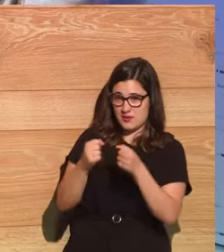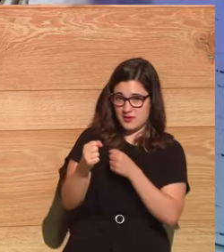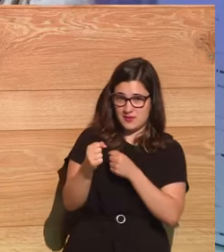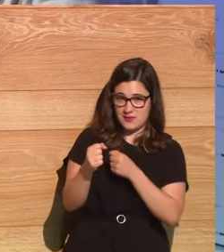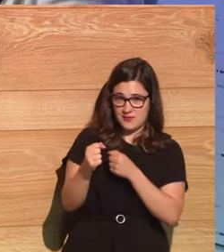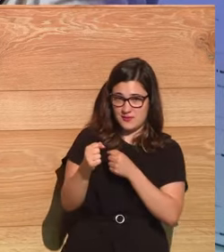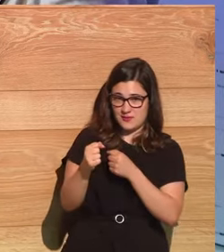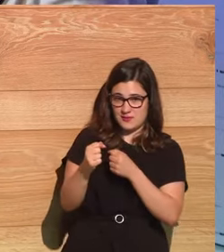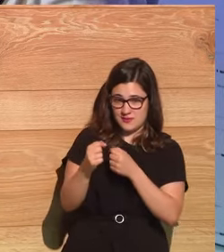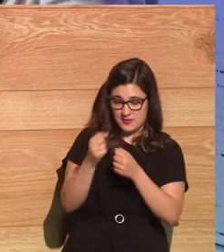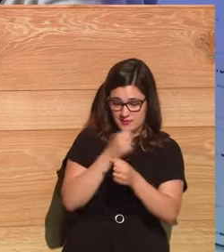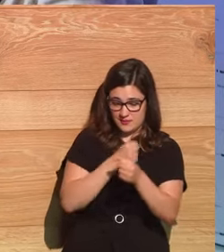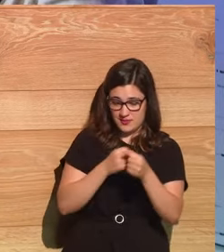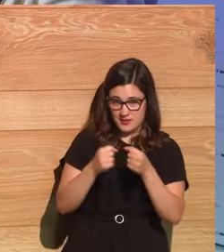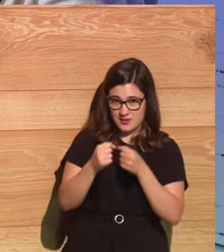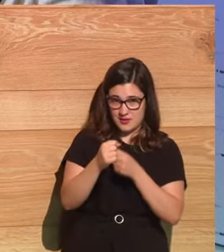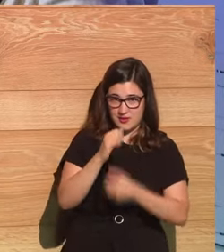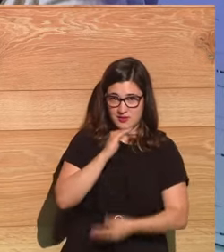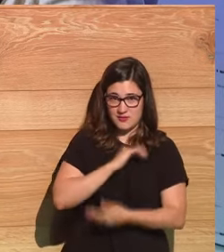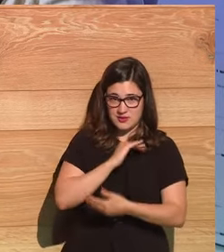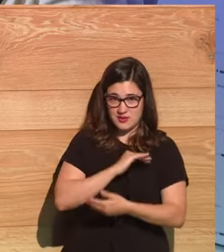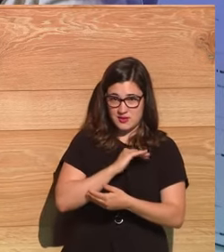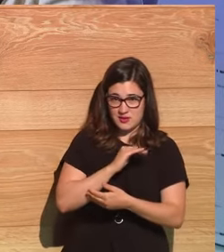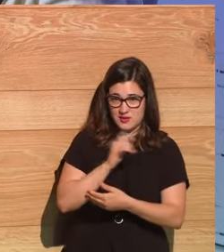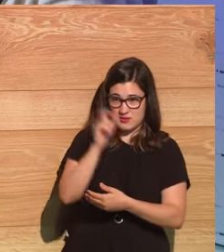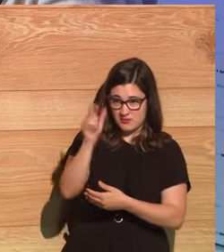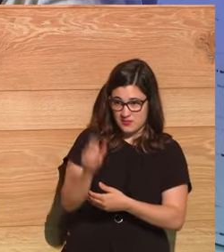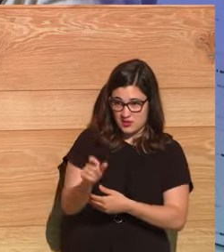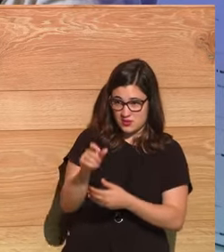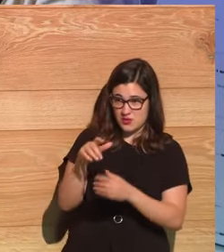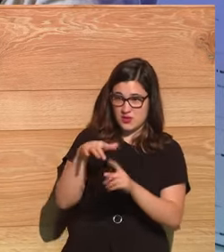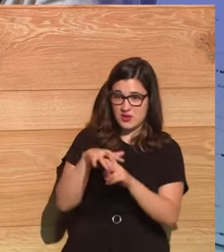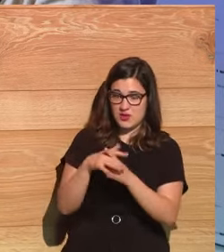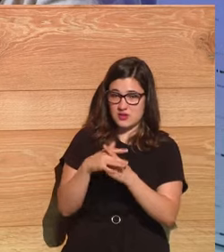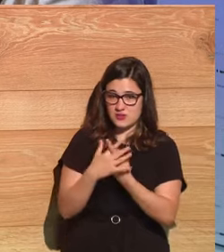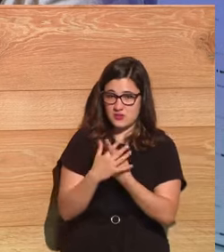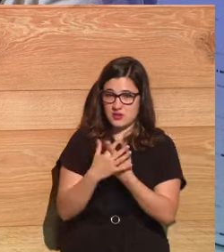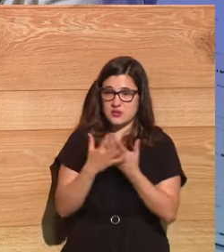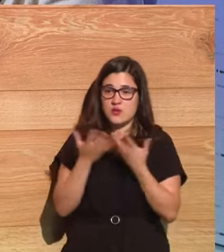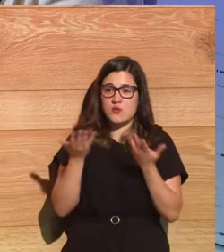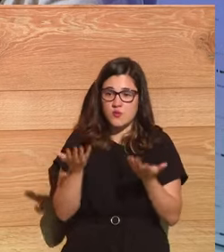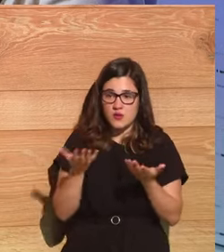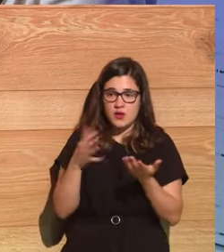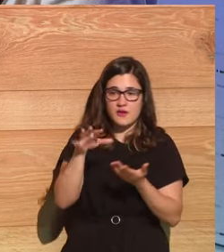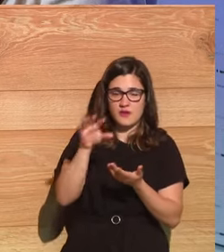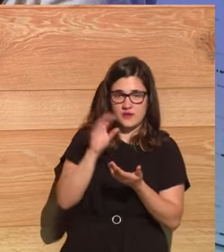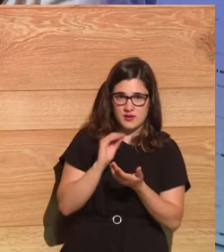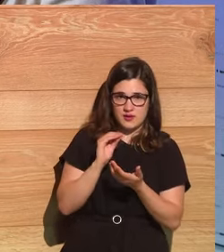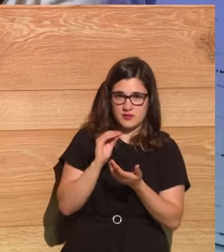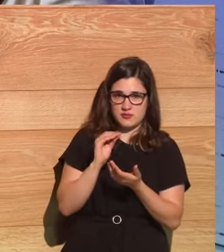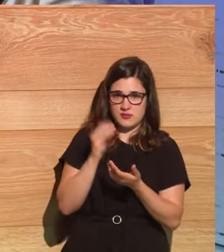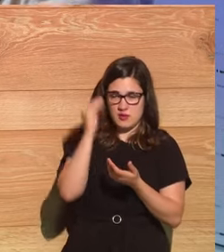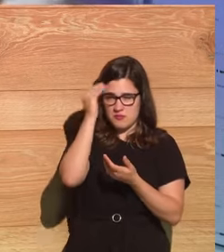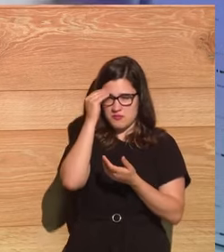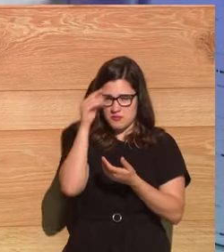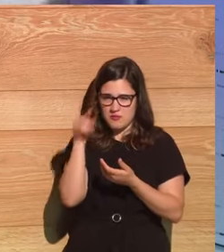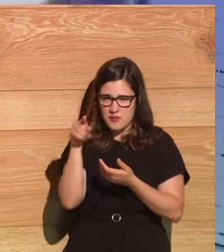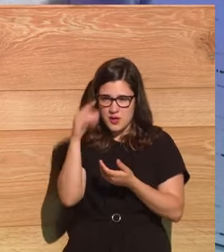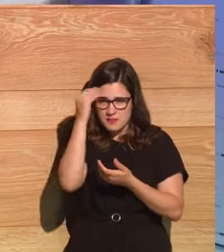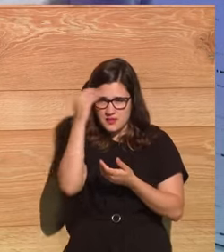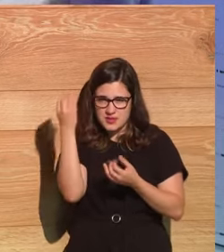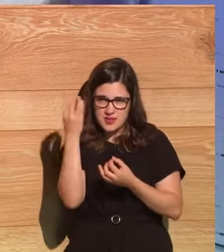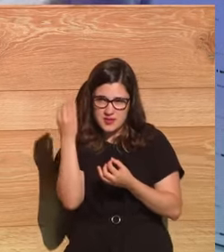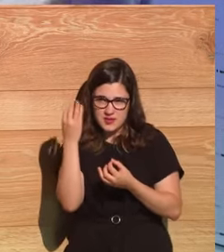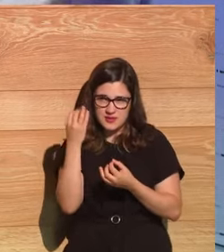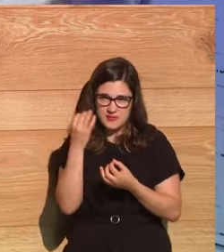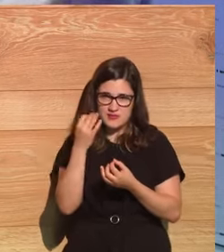empatía es esa capacidad que tenemos de ponernos en el lugar del otro, y mientras estás con el otro, imaginarme qué está pensando. Y tú me estás escuchando, pero yo estoy pensando si